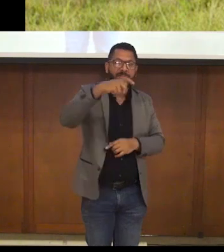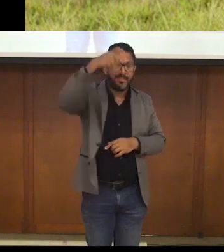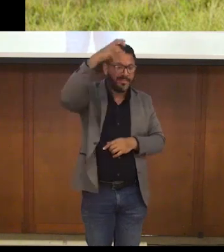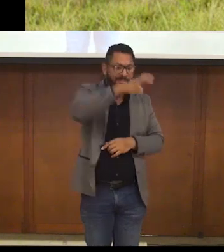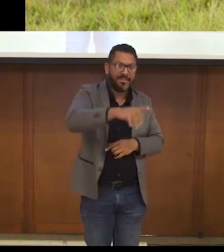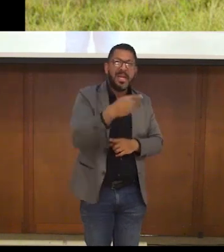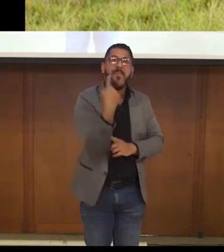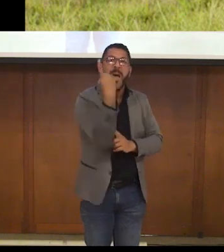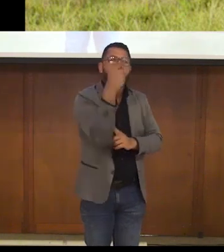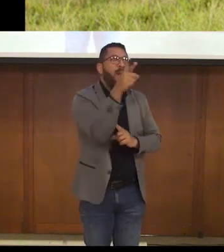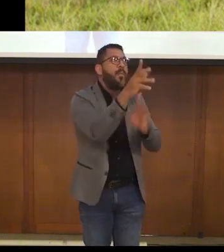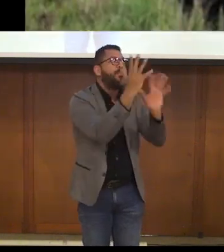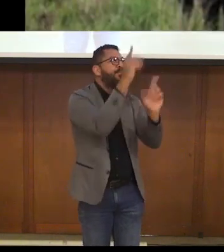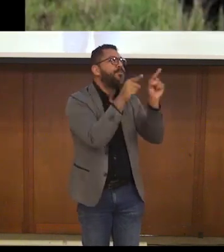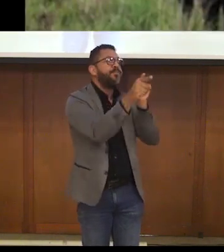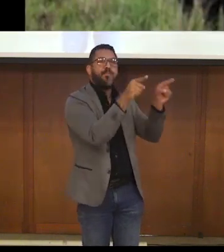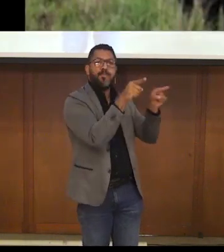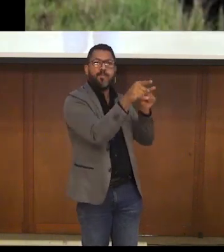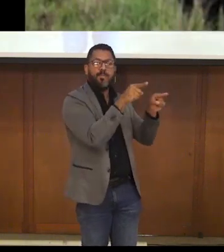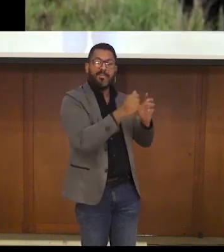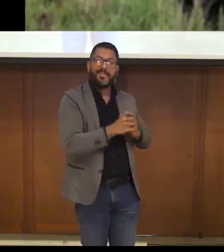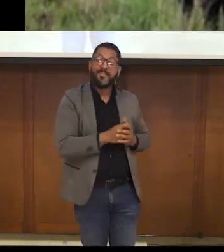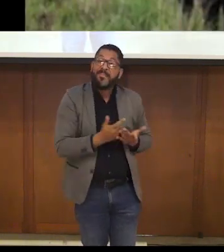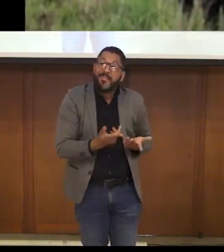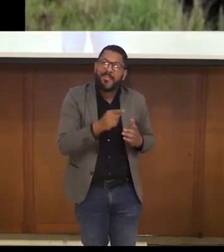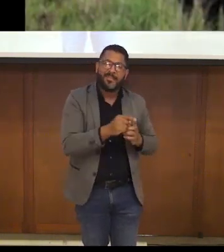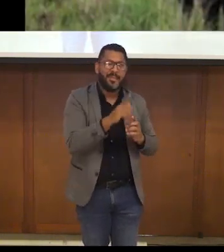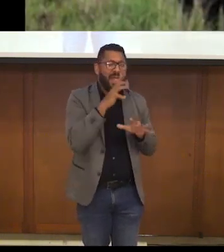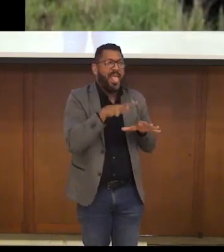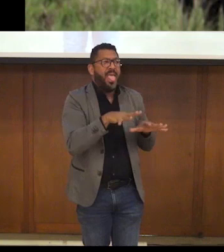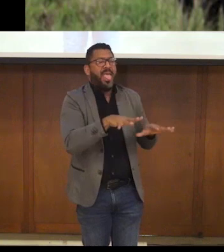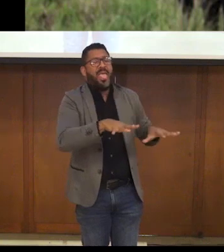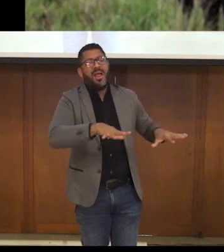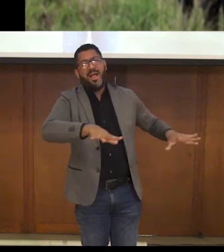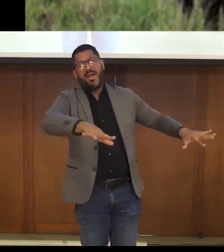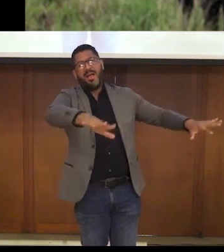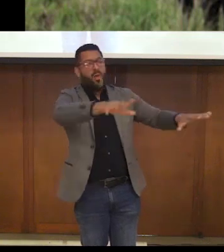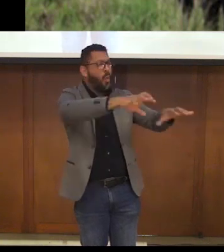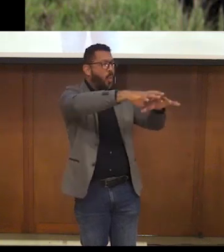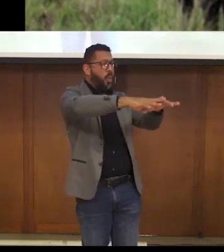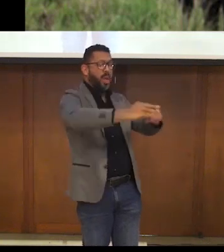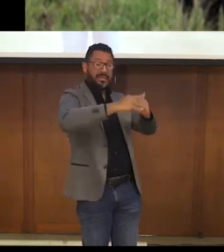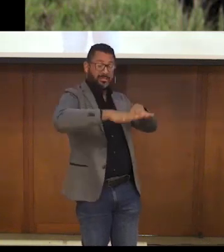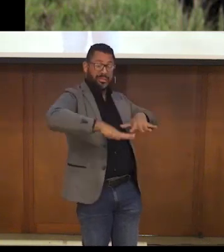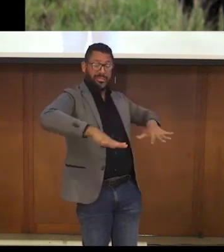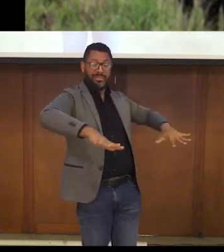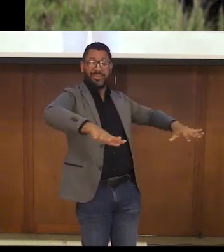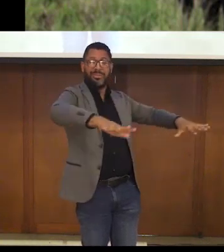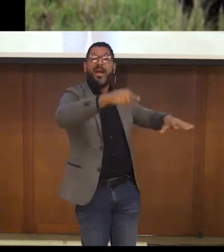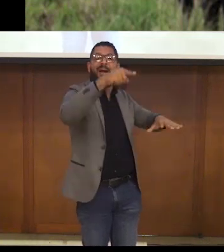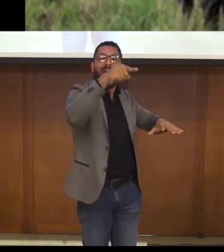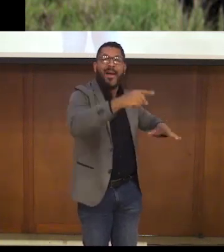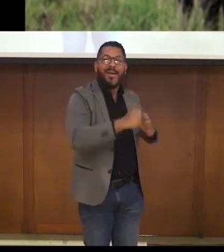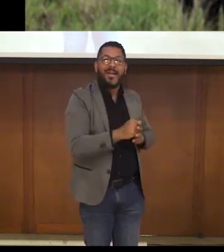ganado y madera. Y entonces son esos potreros grandes, como esas grandes